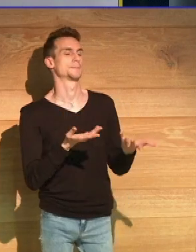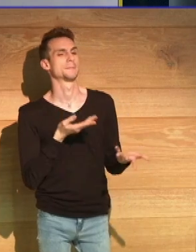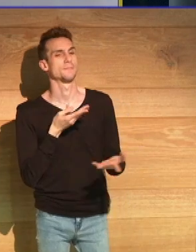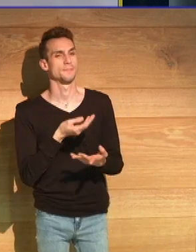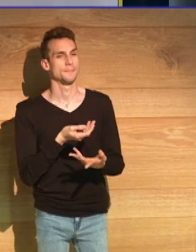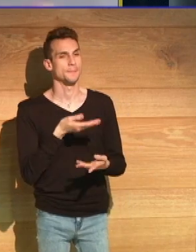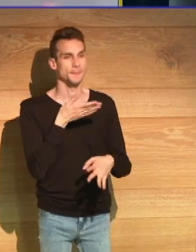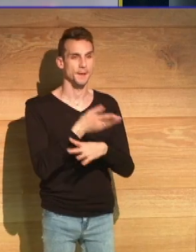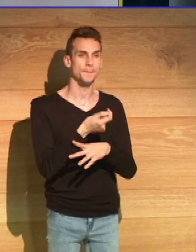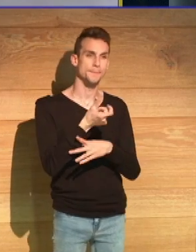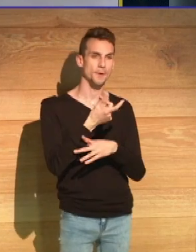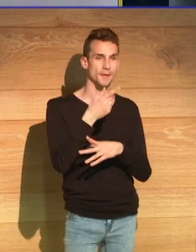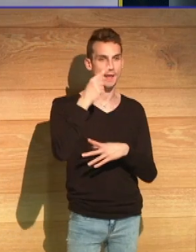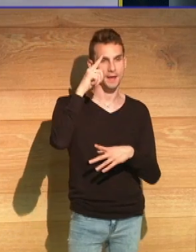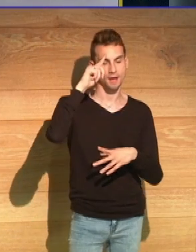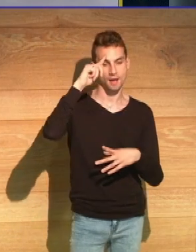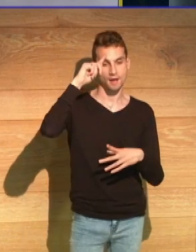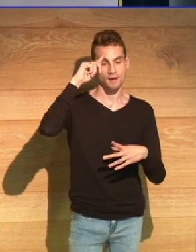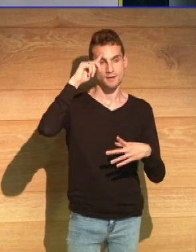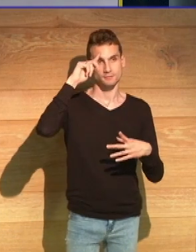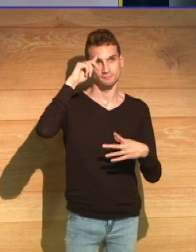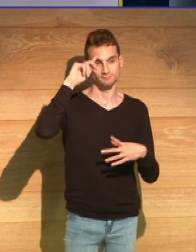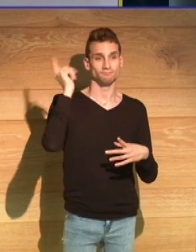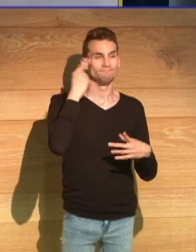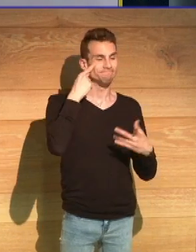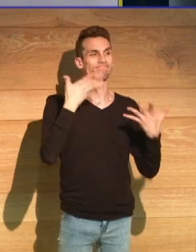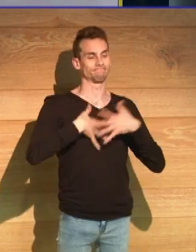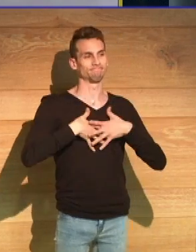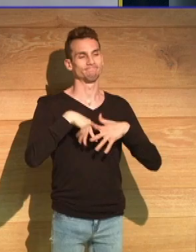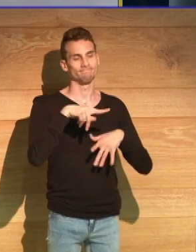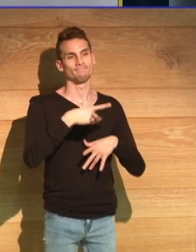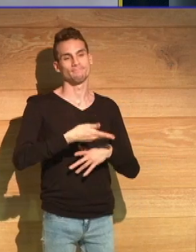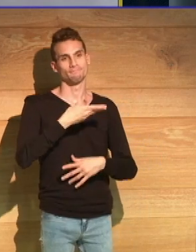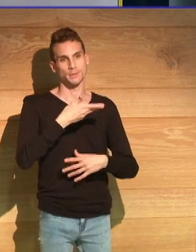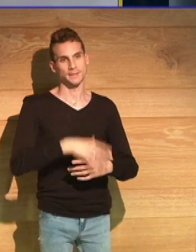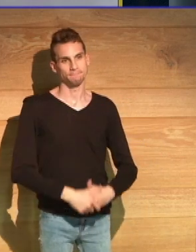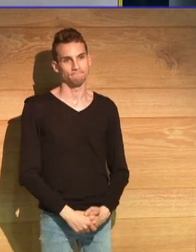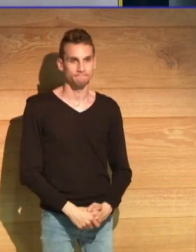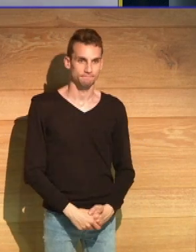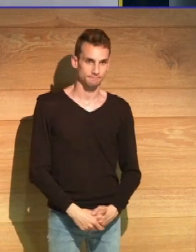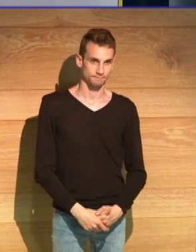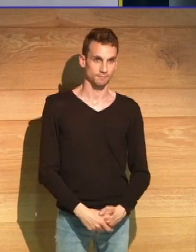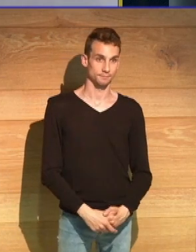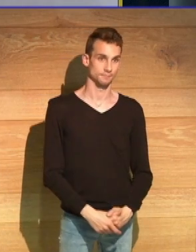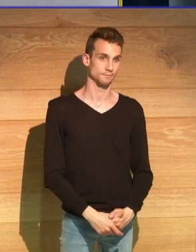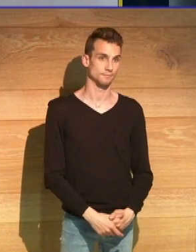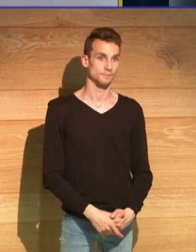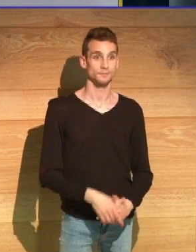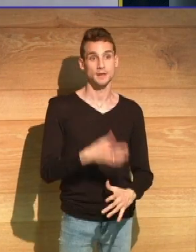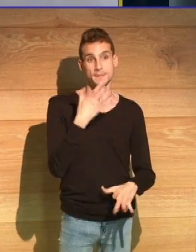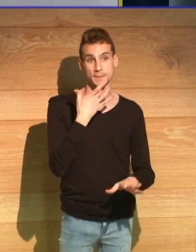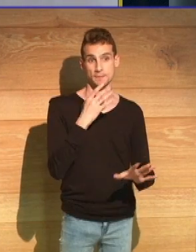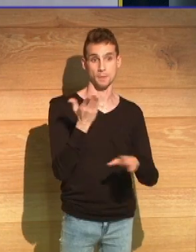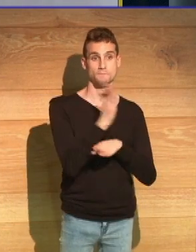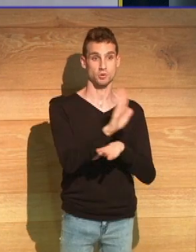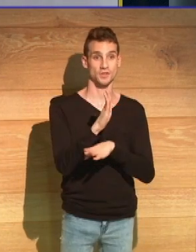un toque, ¿no? Un toque en tu conciencia diciendo, ojo, esto que me están diciendo es importante, ¿no? Y bueno, pues igual que la exposición de Fuller,